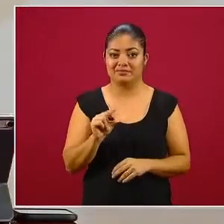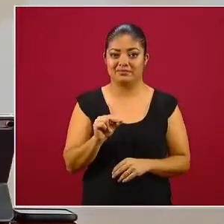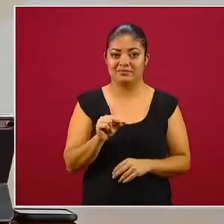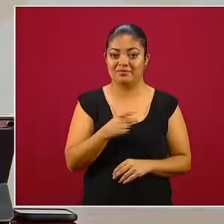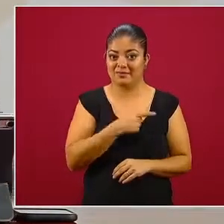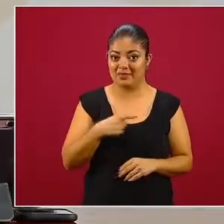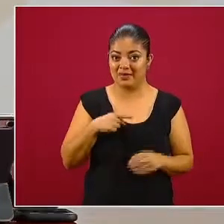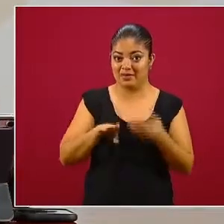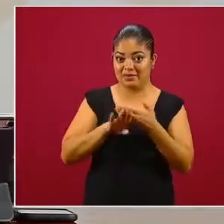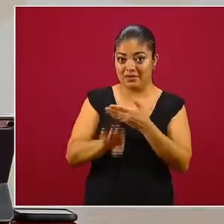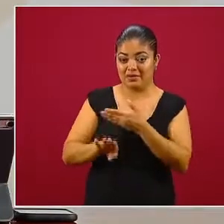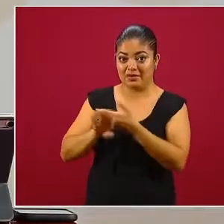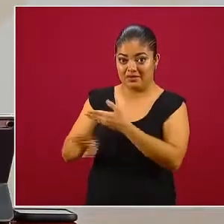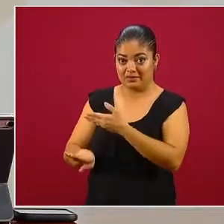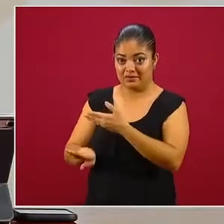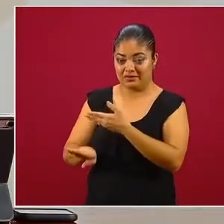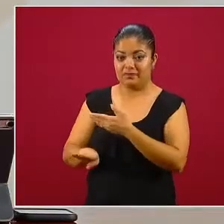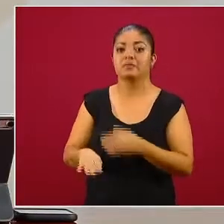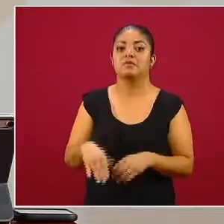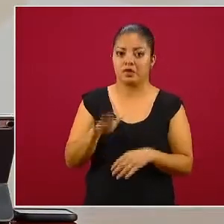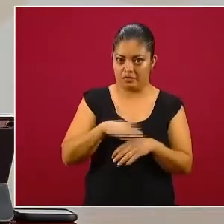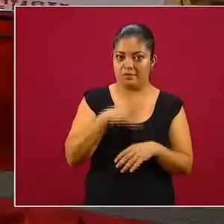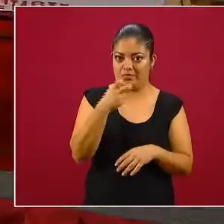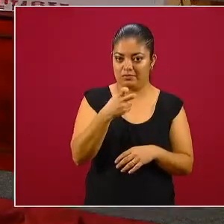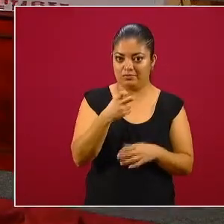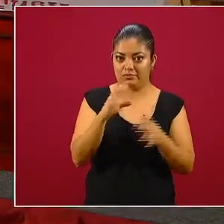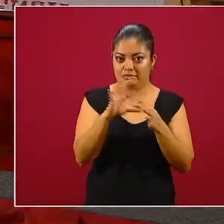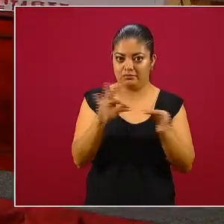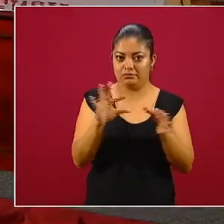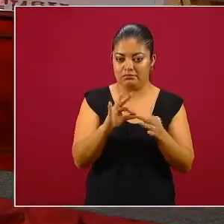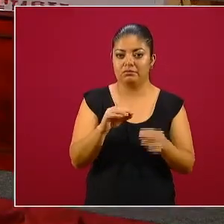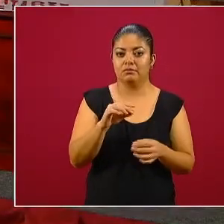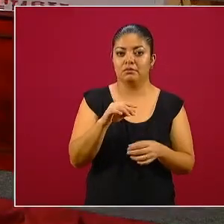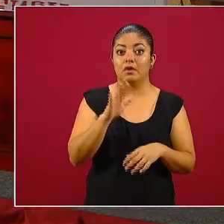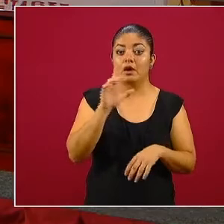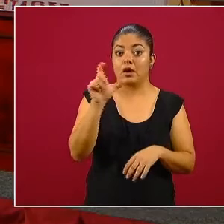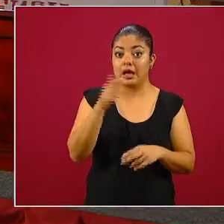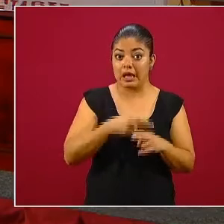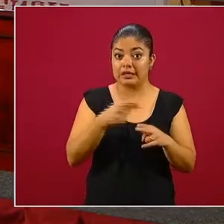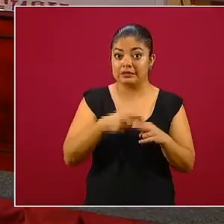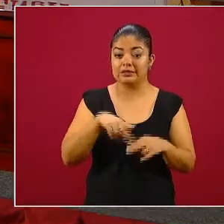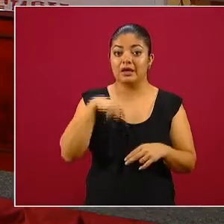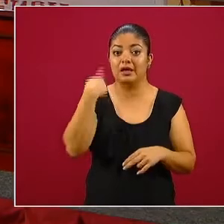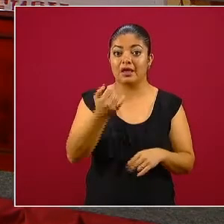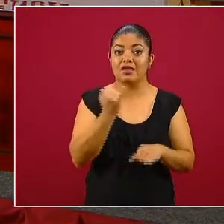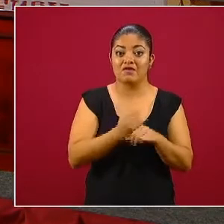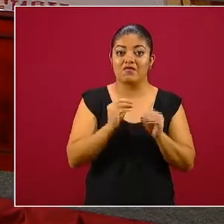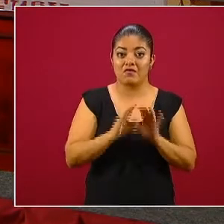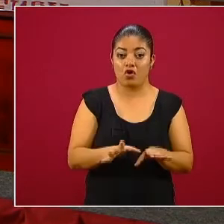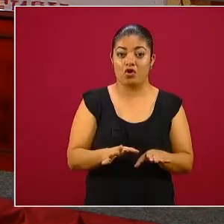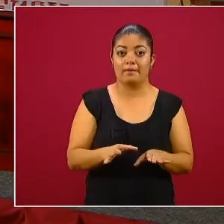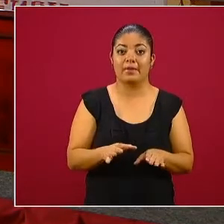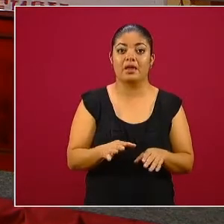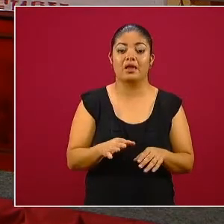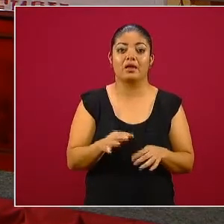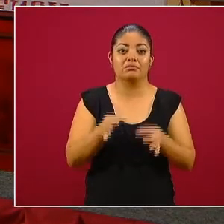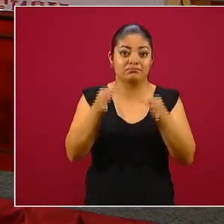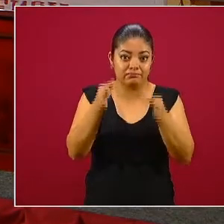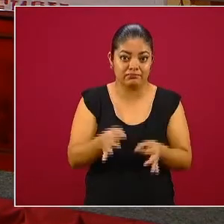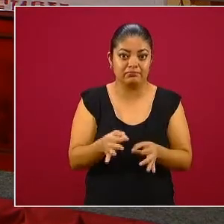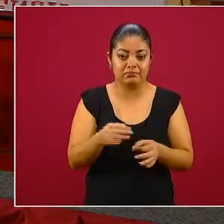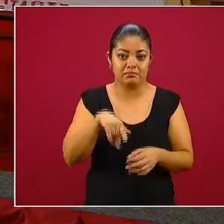¿Qué notamos? Esto es apreciativo, ya lo veremos en el informe formal de la movilidad en el espacio público que